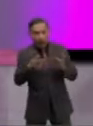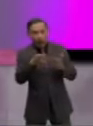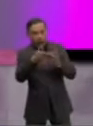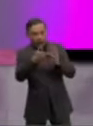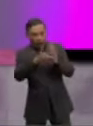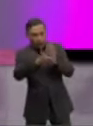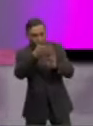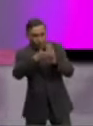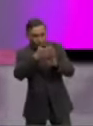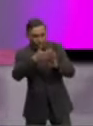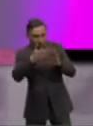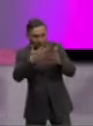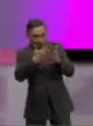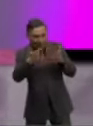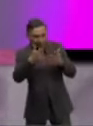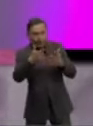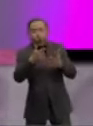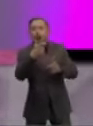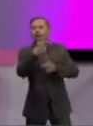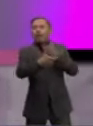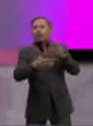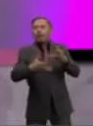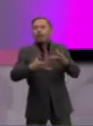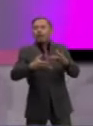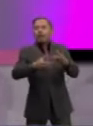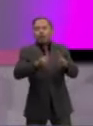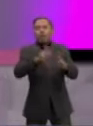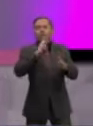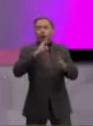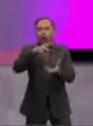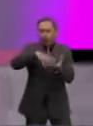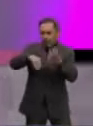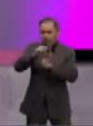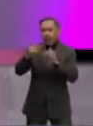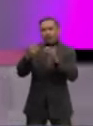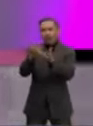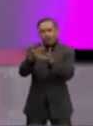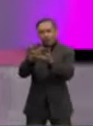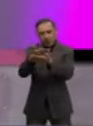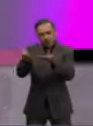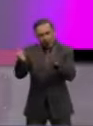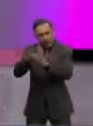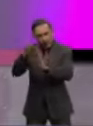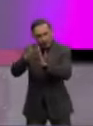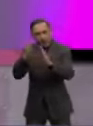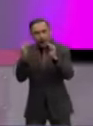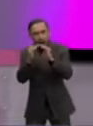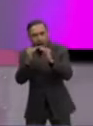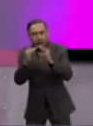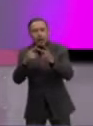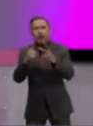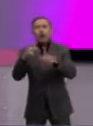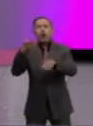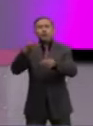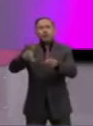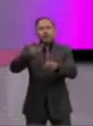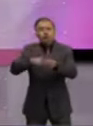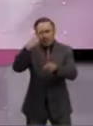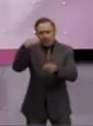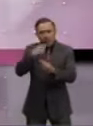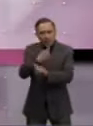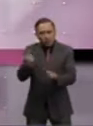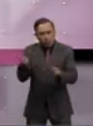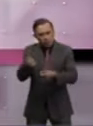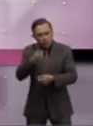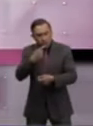el dinero que debería de invertirlo en vivienda, en salud, en educación para los niños, en atención a las madres que se están muriendo